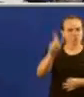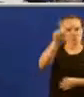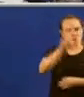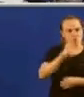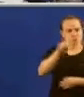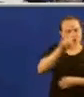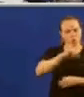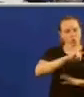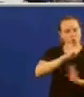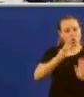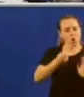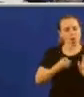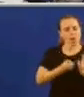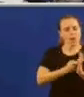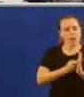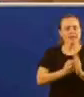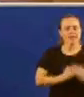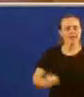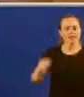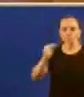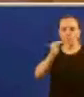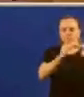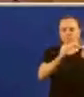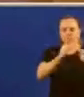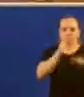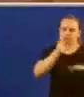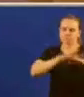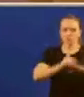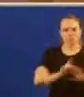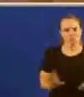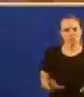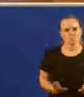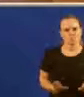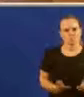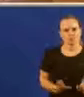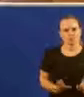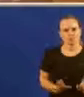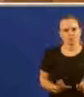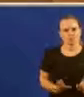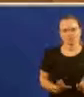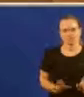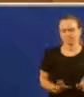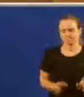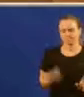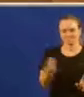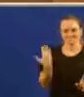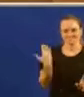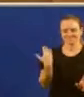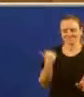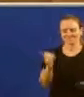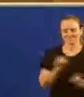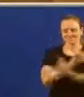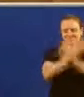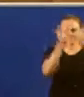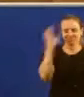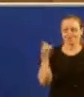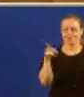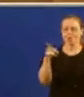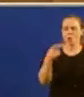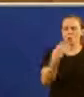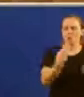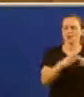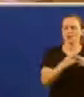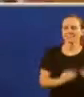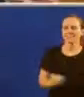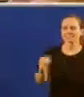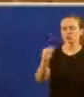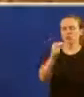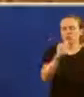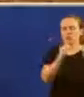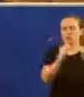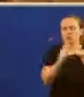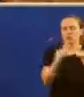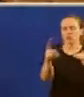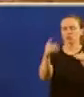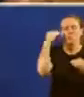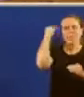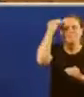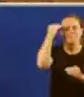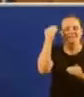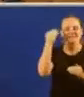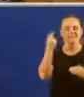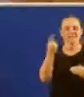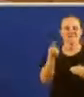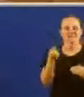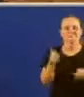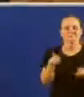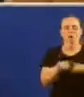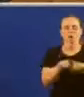leis de igualdade. Se nos demostrou que para vostede as políticas de igualdade son un apéndice, un elemento decorativo,